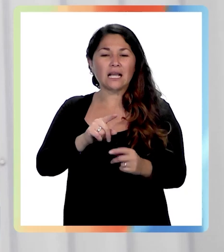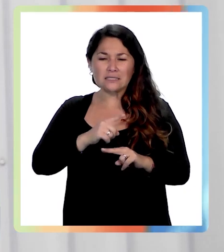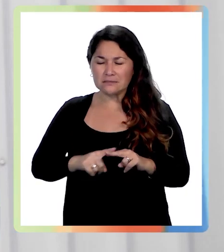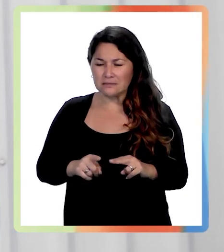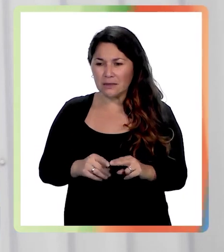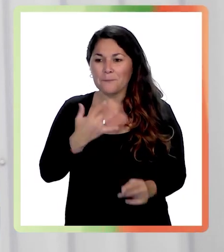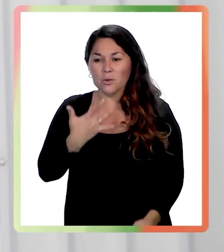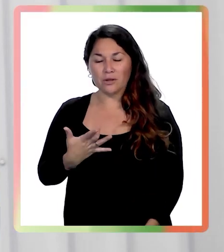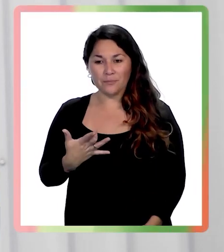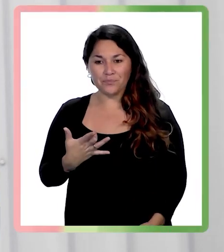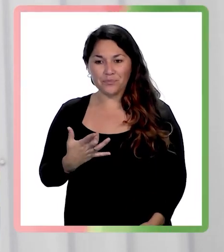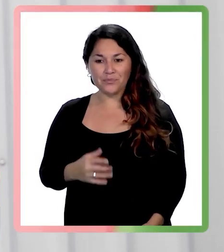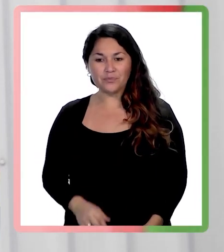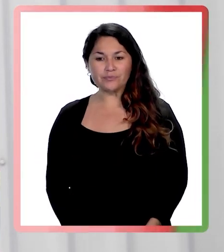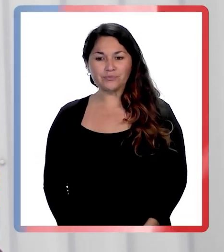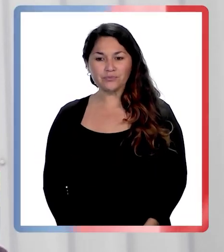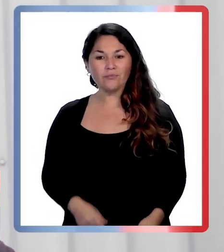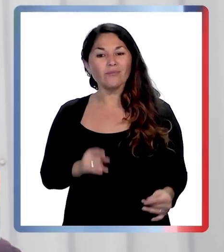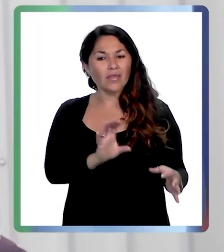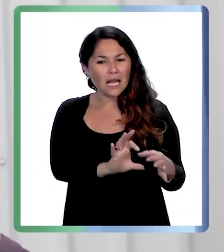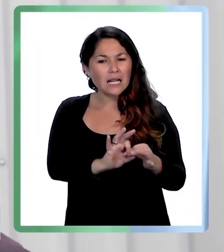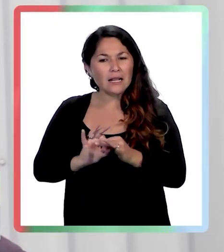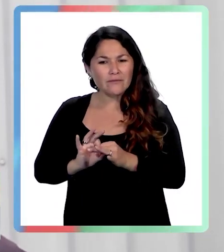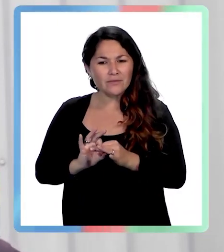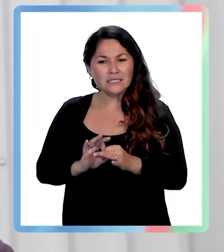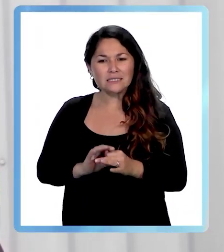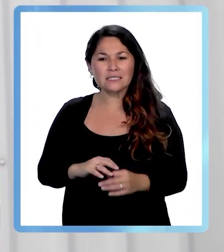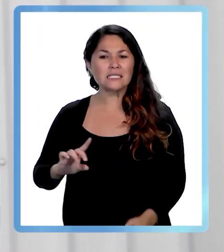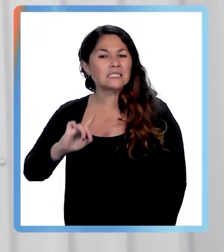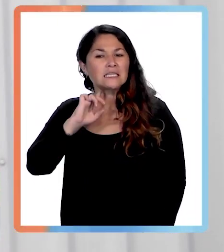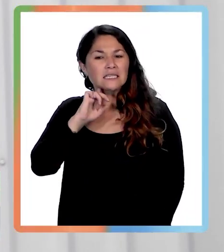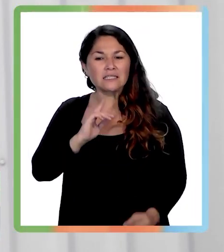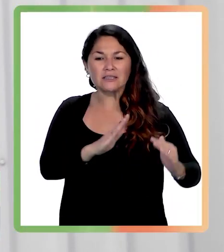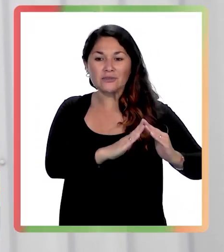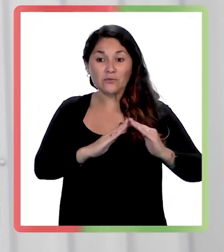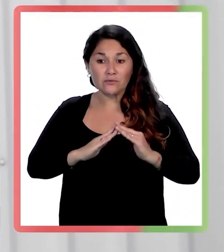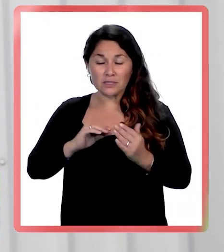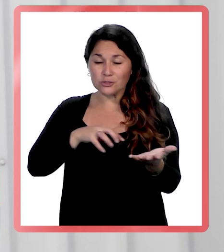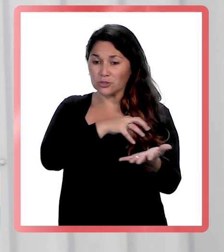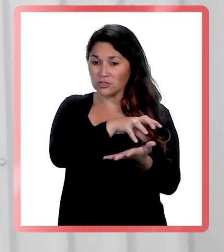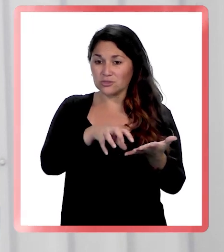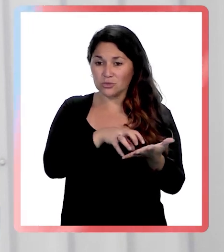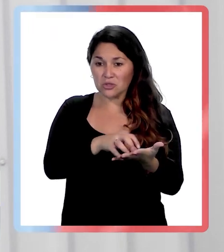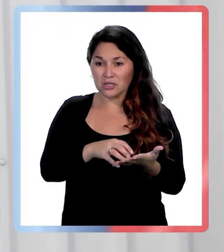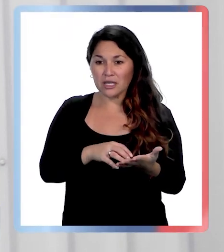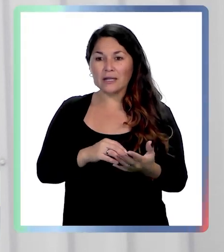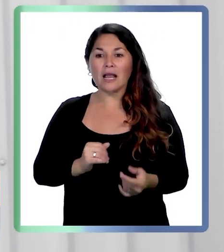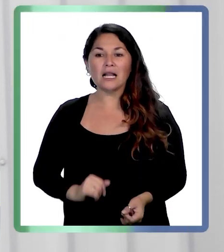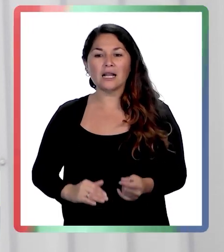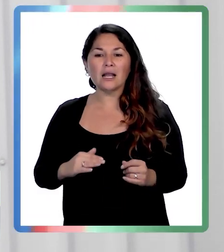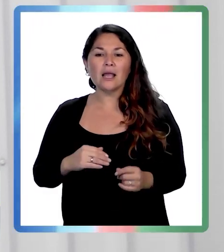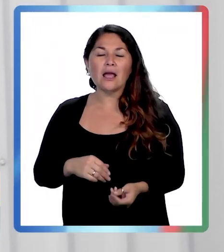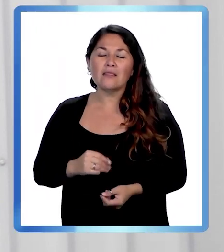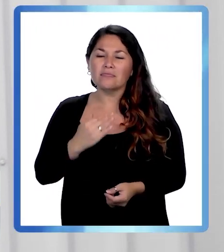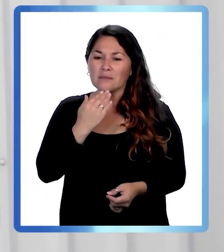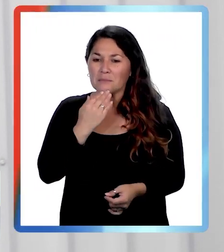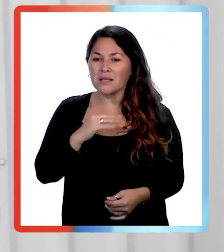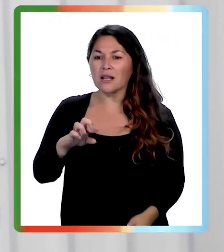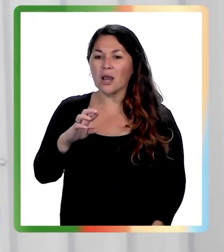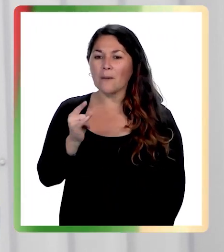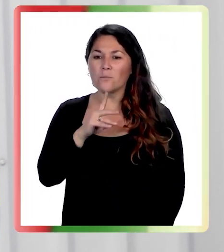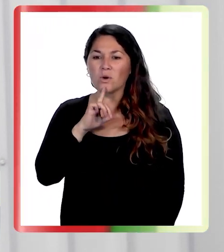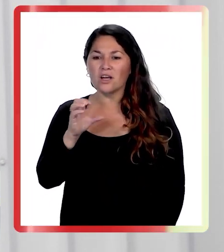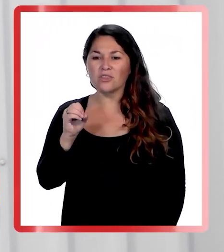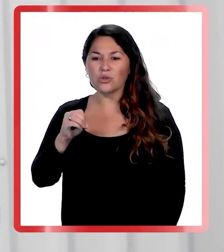directamente que afecta a los vecinos de nuestra ciudad y también a los de Puerto Natales. Por eso que